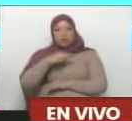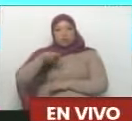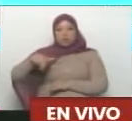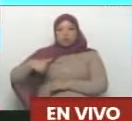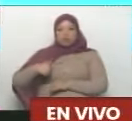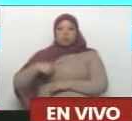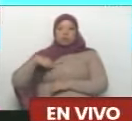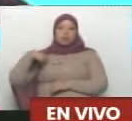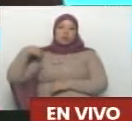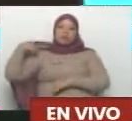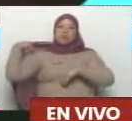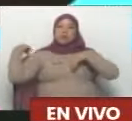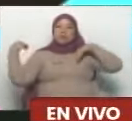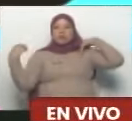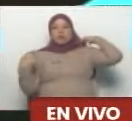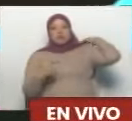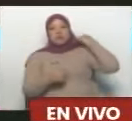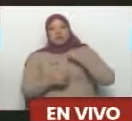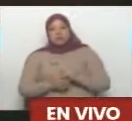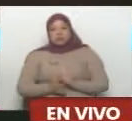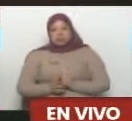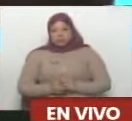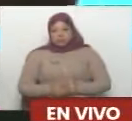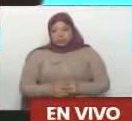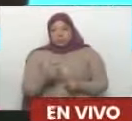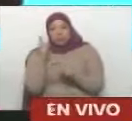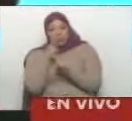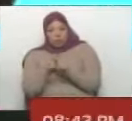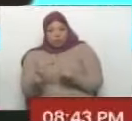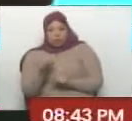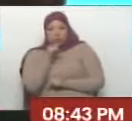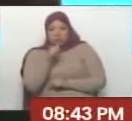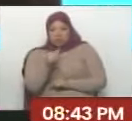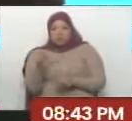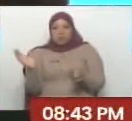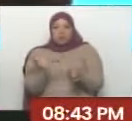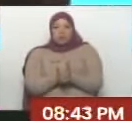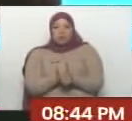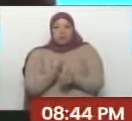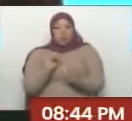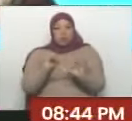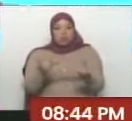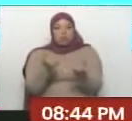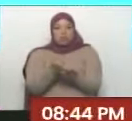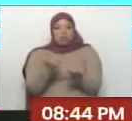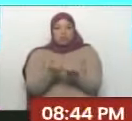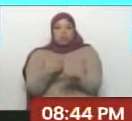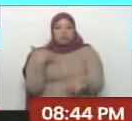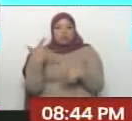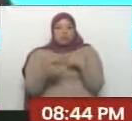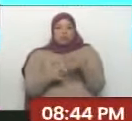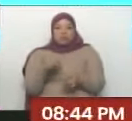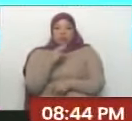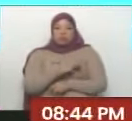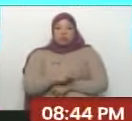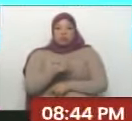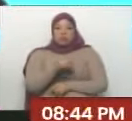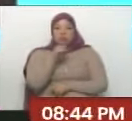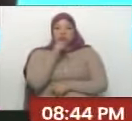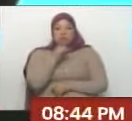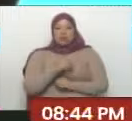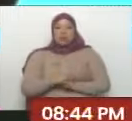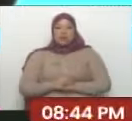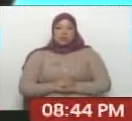para no estar que, oye, vale, conseguimos una cita con el otro, una cita para ver si consigo fondo para celebrar. No, debería